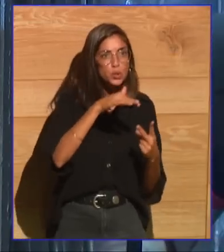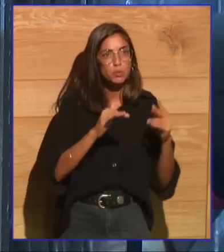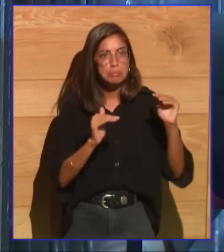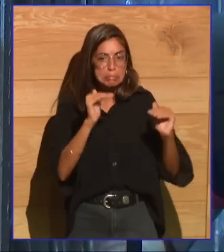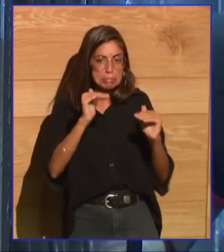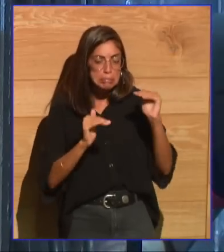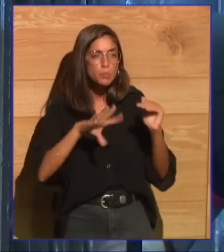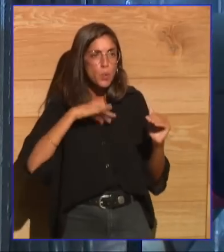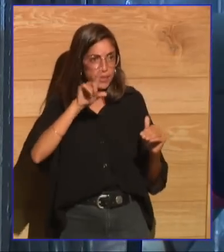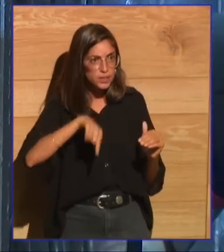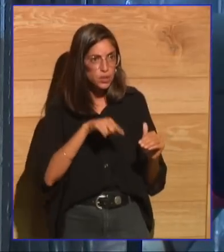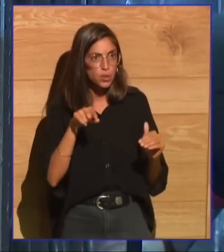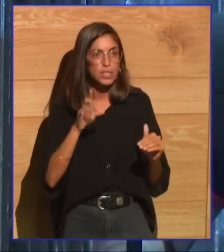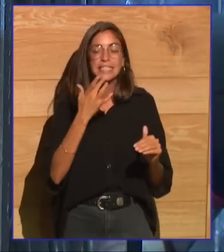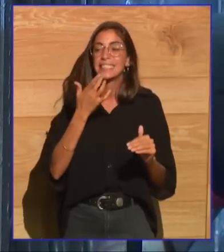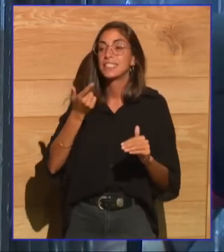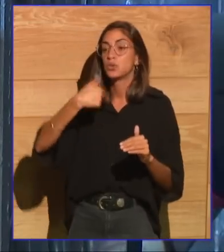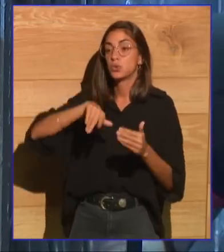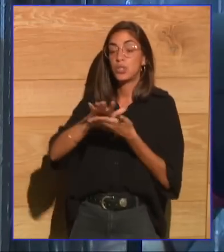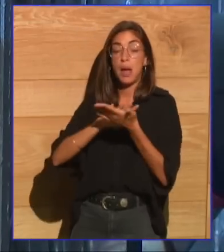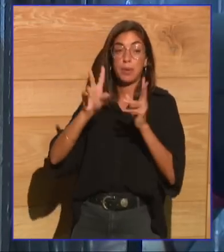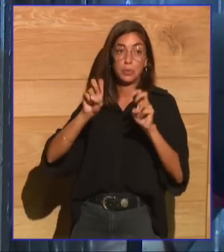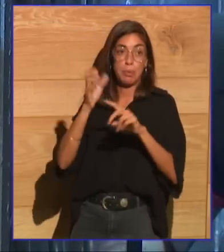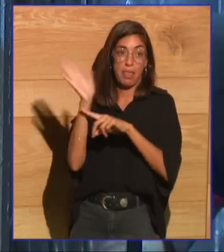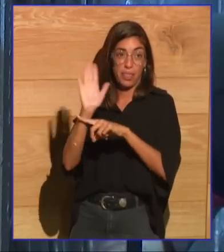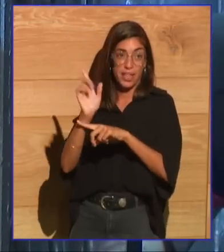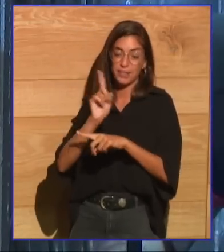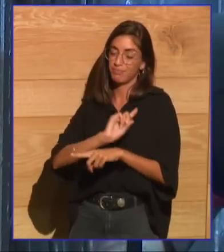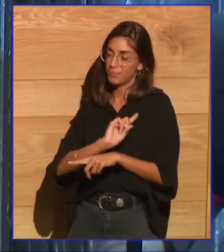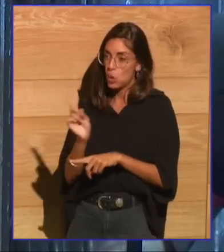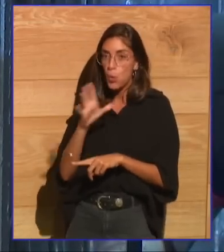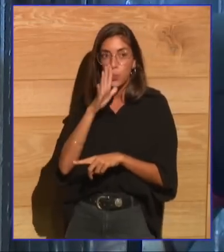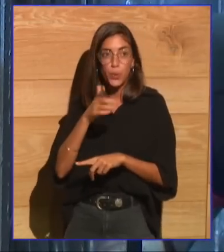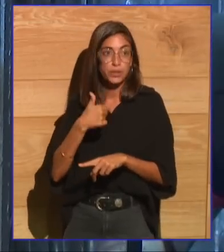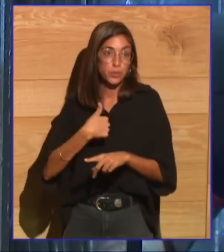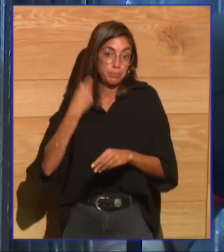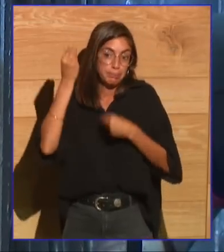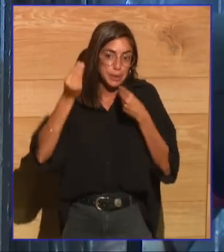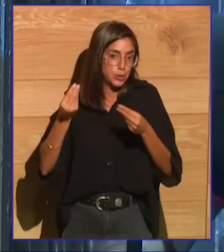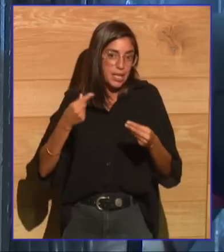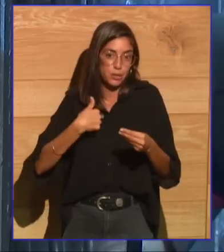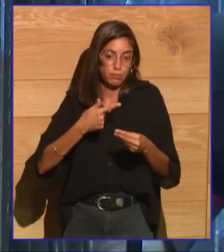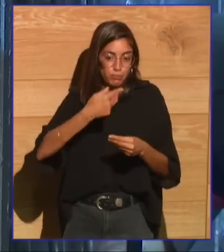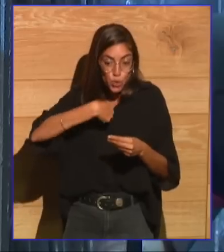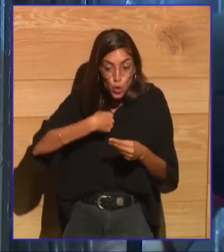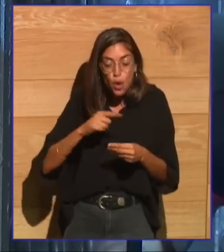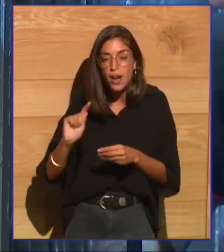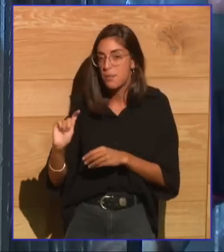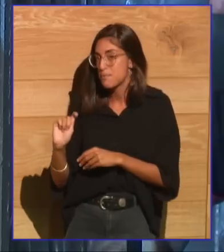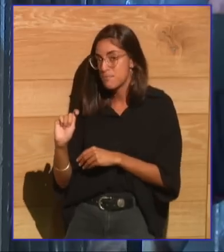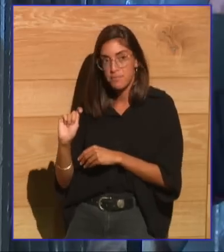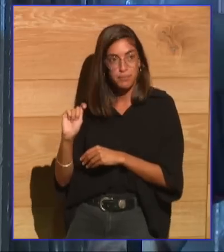literaria o cinematográfica no porque es indiscutible que en esto sea uno de los mejores del mundo entonces hasta aquí ha venido